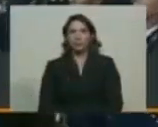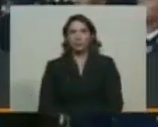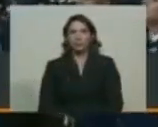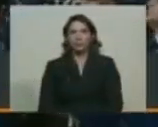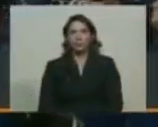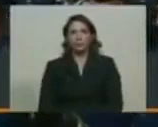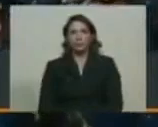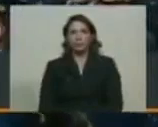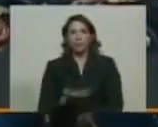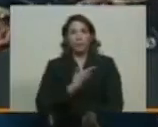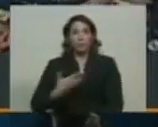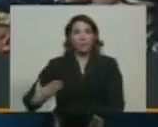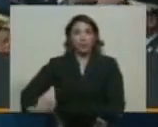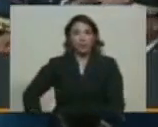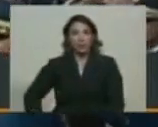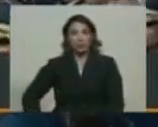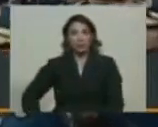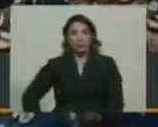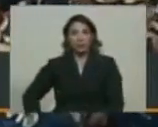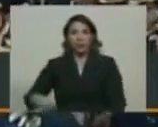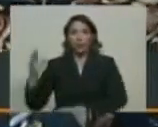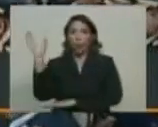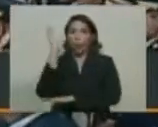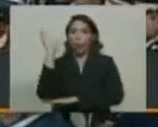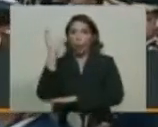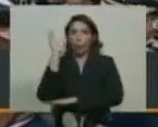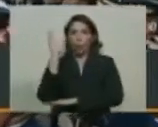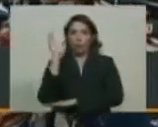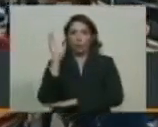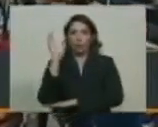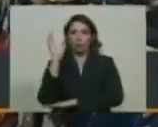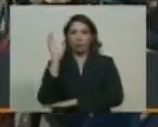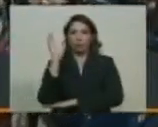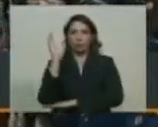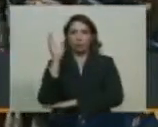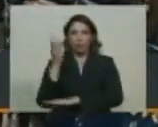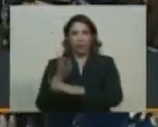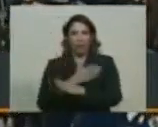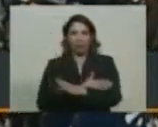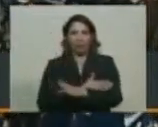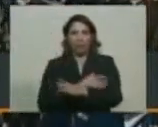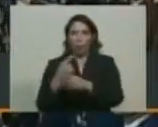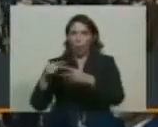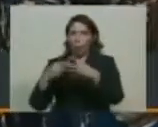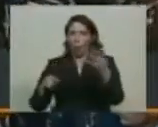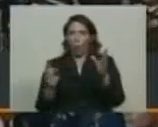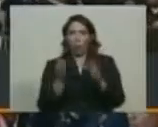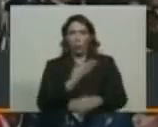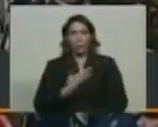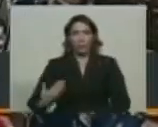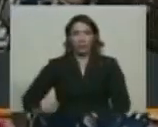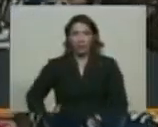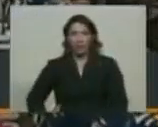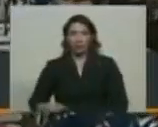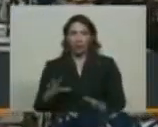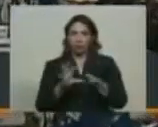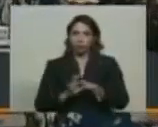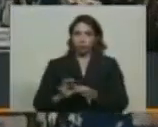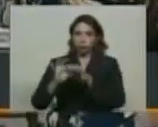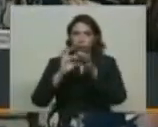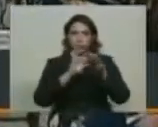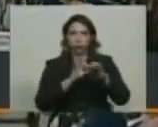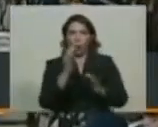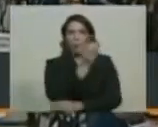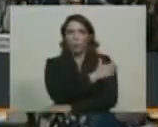con el presidente saliente de Colombia, Juan Manuel Santos, y con otros presidentes aliados de la derecha imperialista,